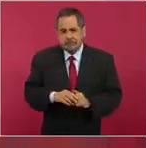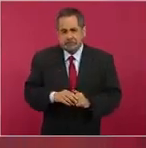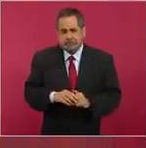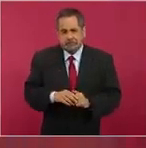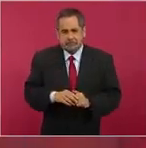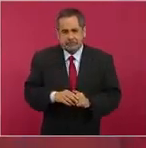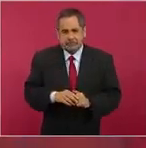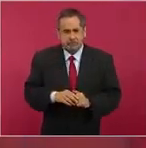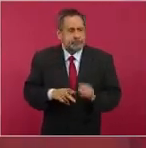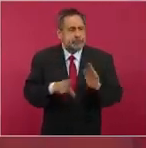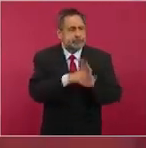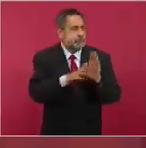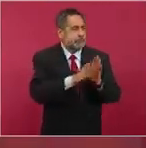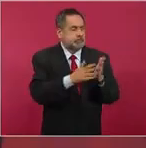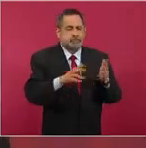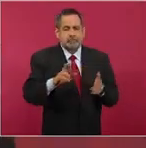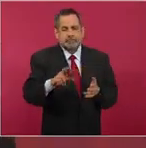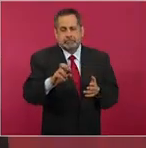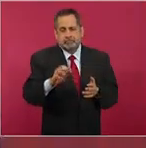del Reforma,